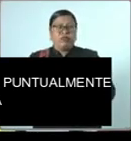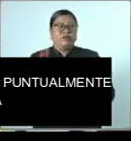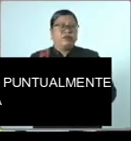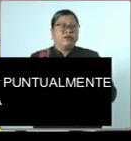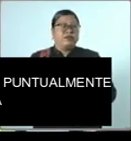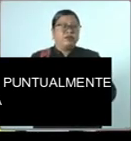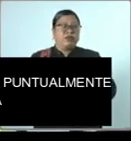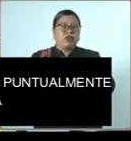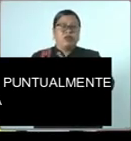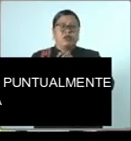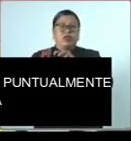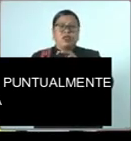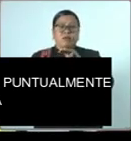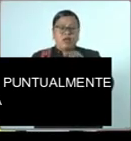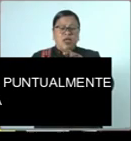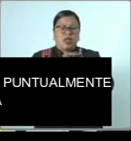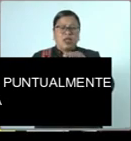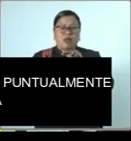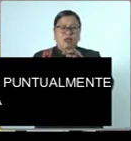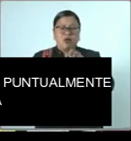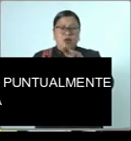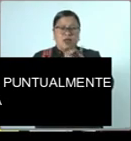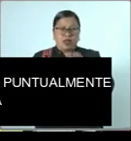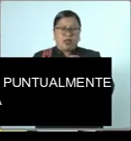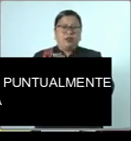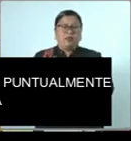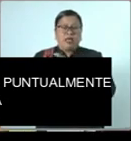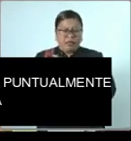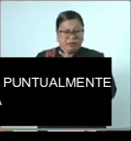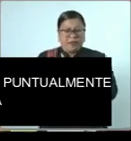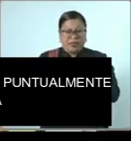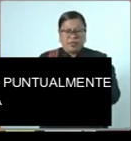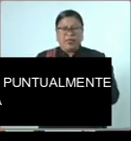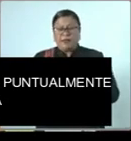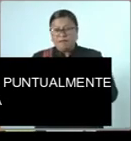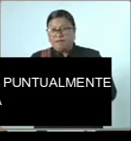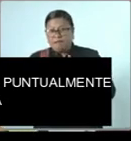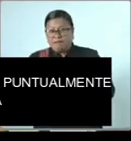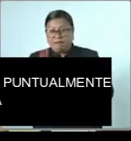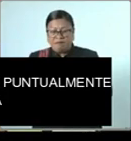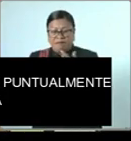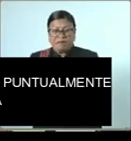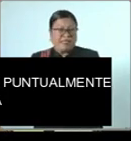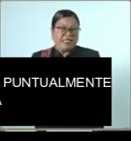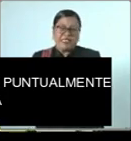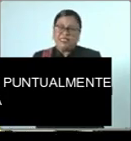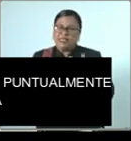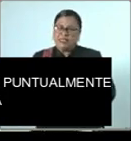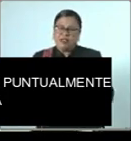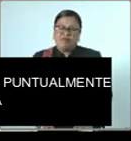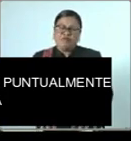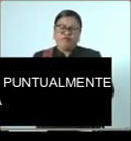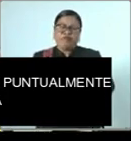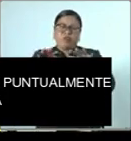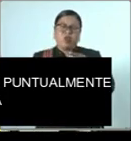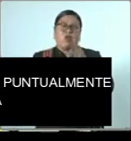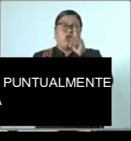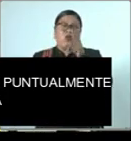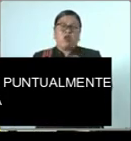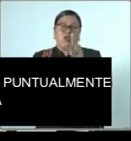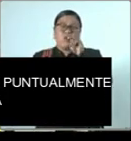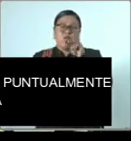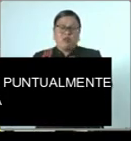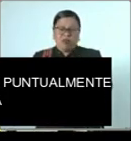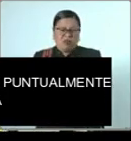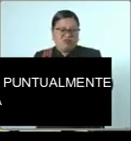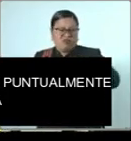en José María Morelos, hay acceso principal, o el acceso principal está inundado por espacio de 1 kilómetro